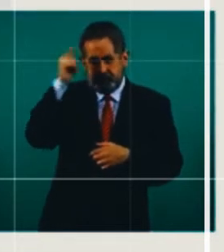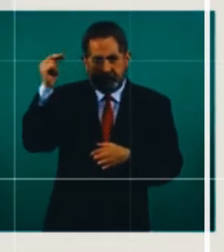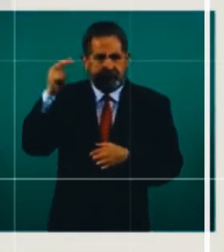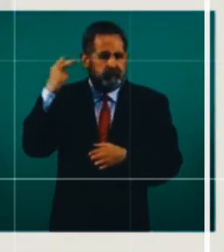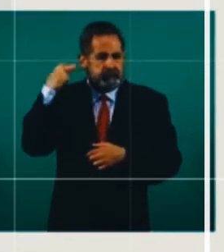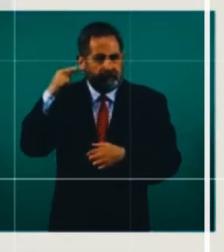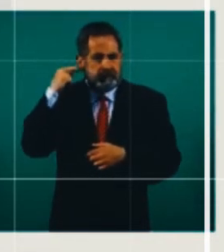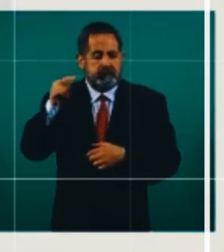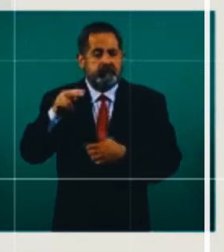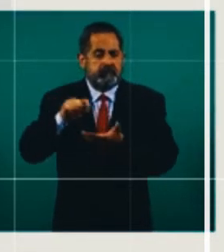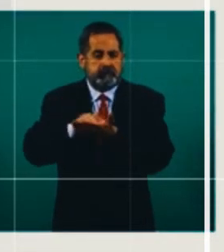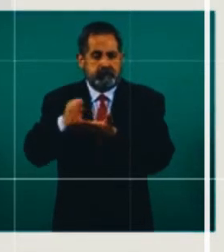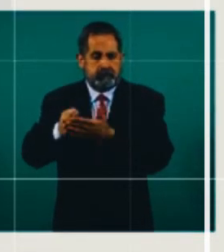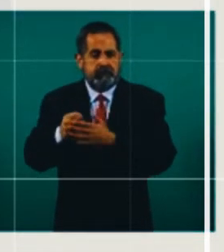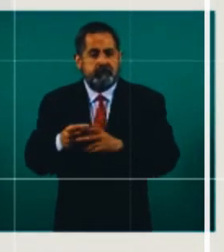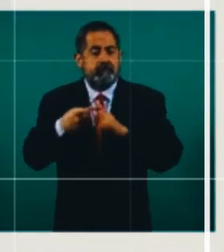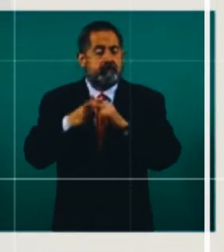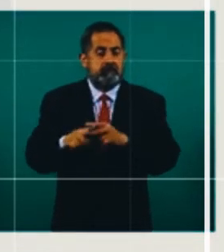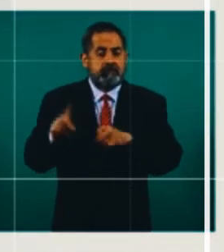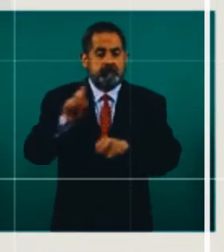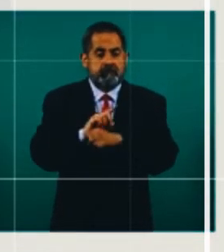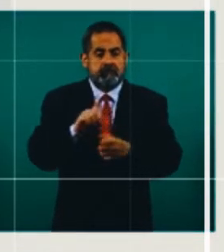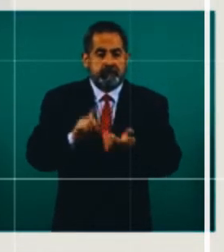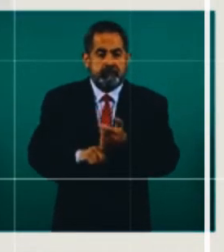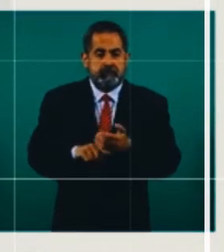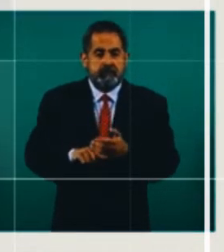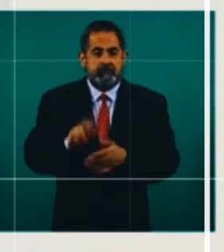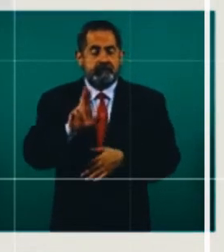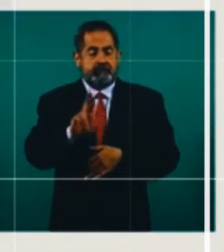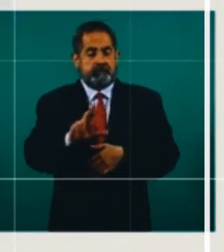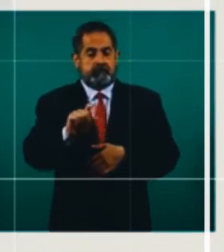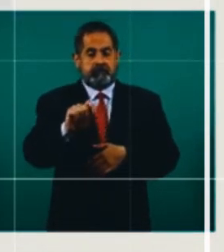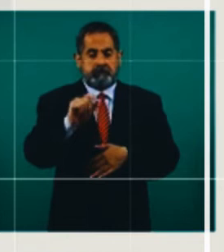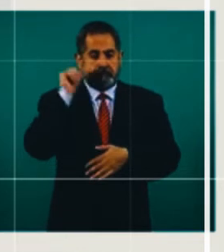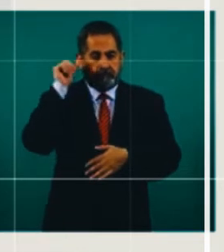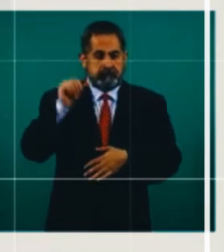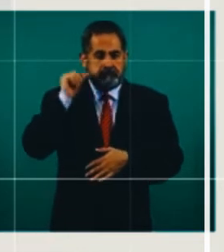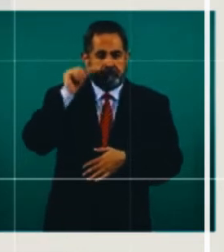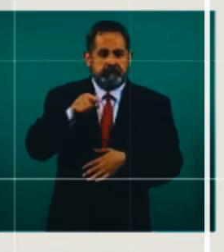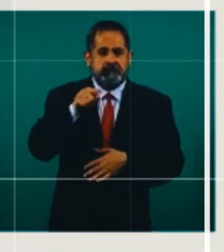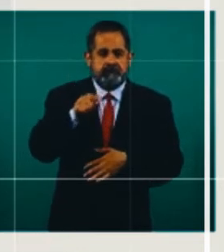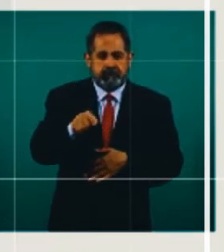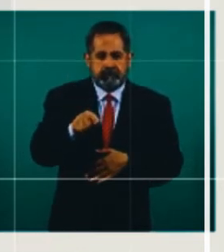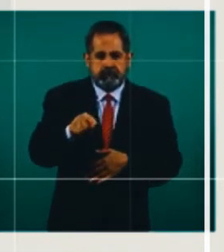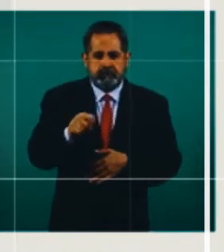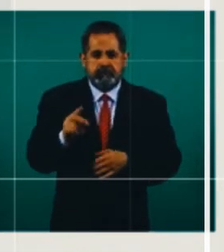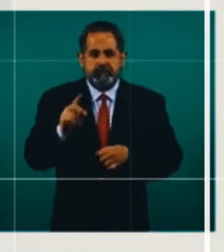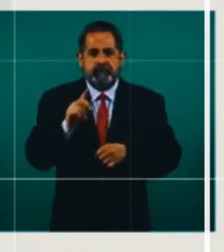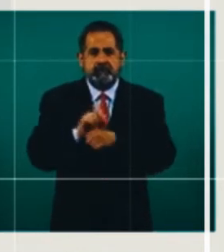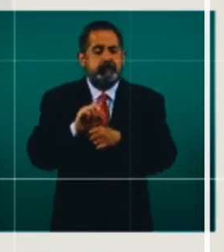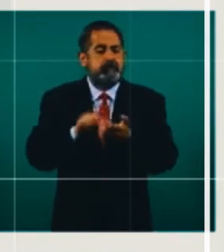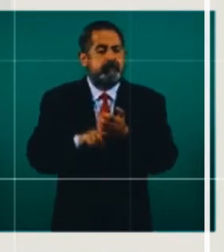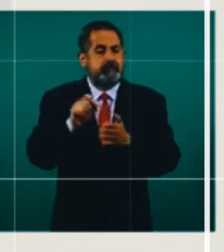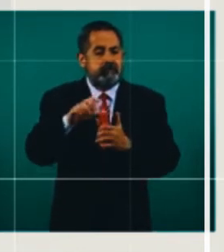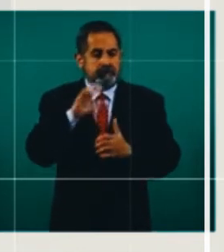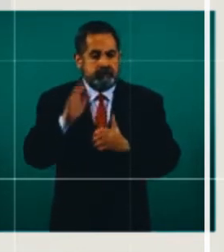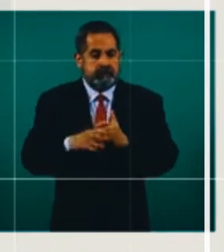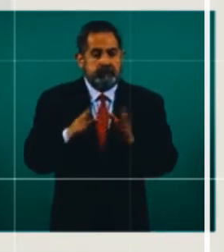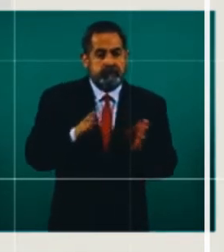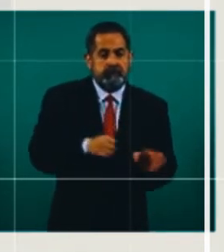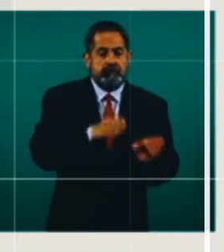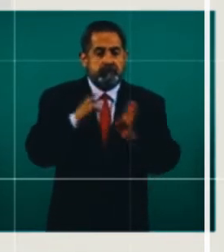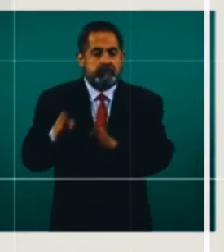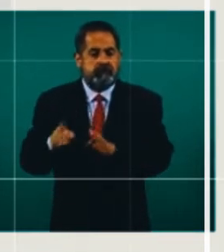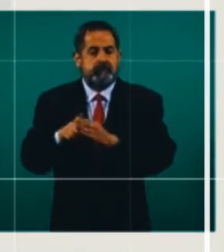Tamaulipas. Empezarán el próximo martes 20 de abril, culminarán el 27. En la siguiente es